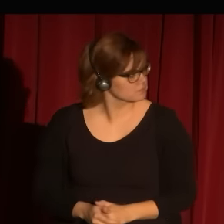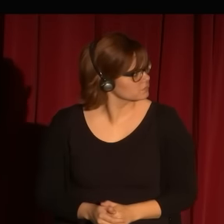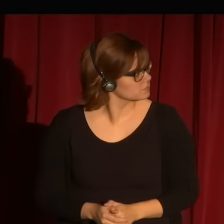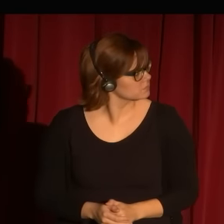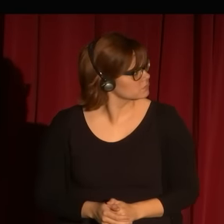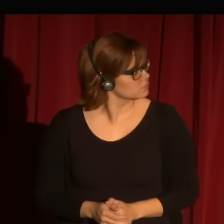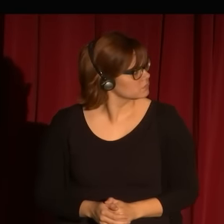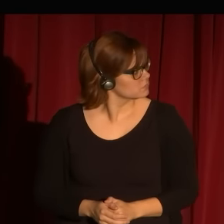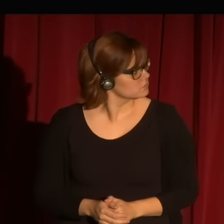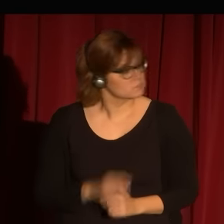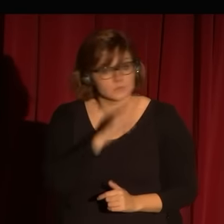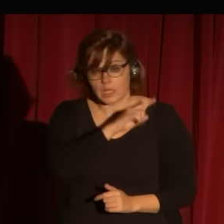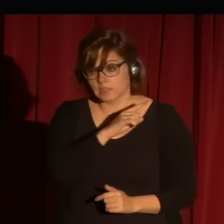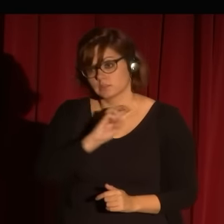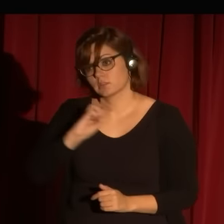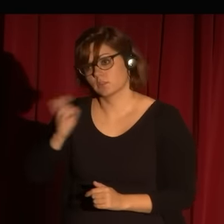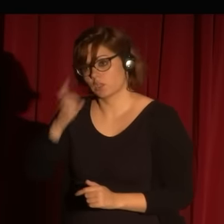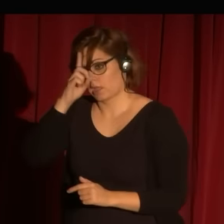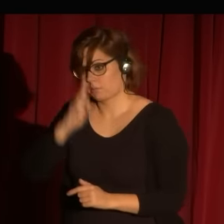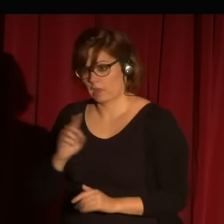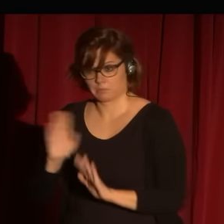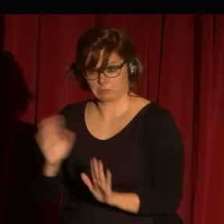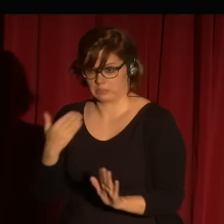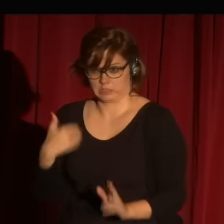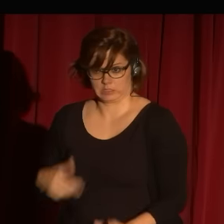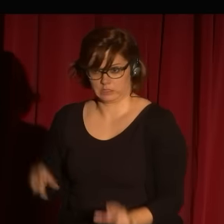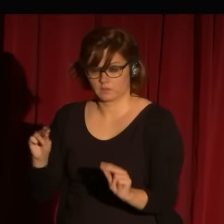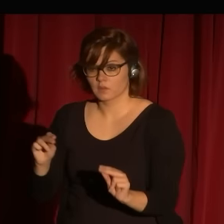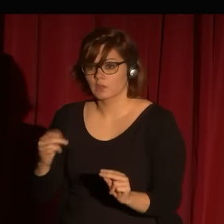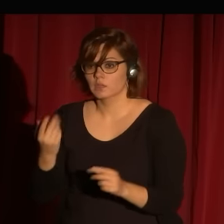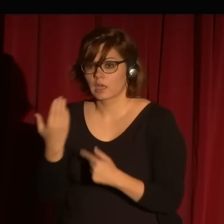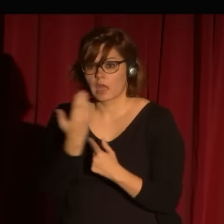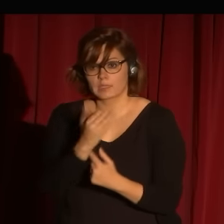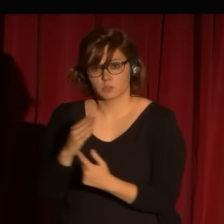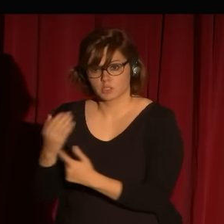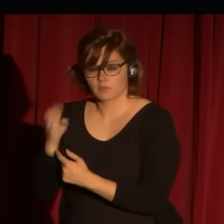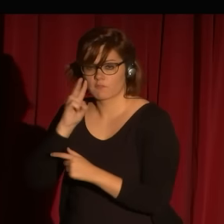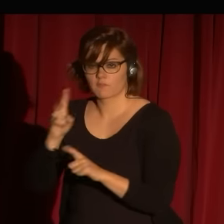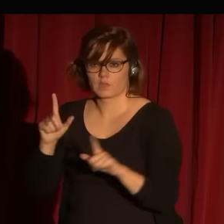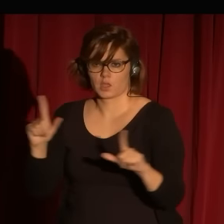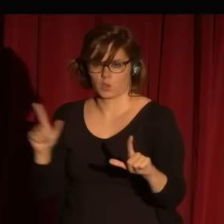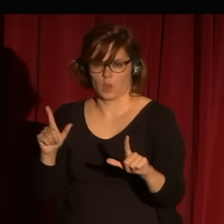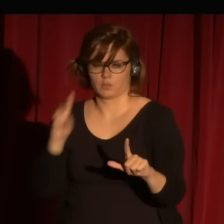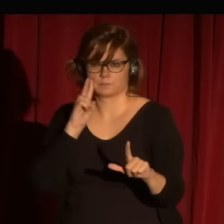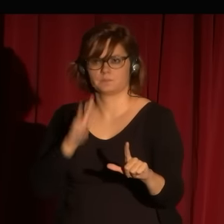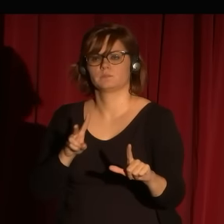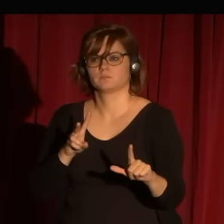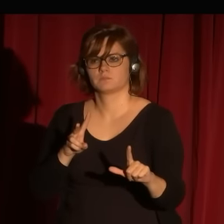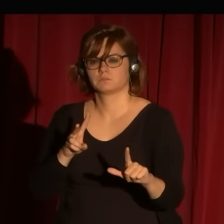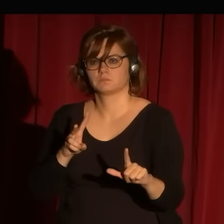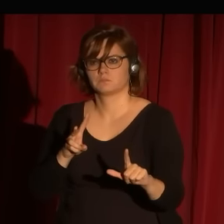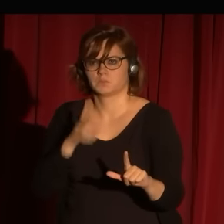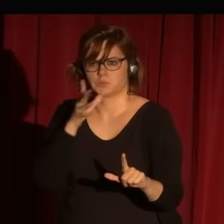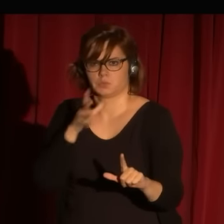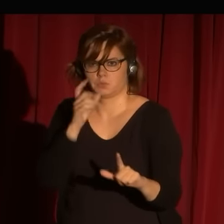hogar esta y la siguiente imagen me quedan nada más en la exposición veréis este cuadro y os habréis preguntado quizá algunos por qu está ahí espero que